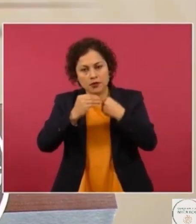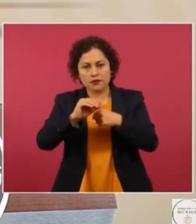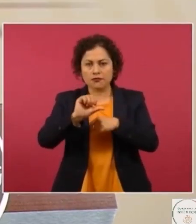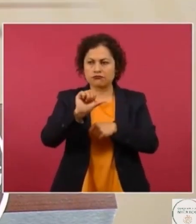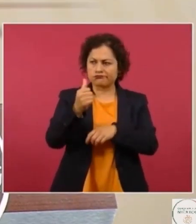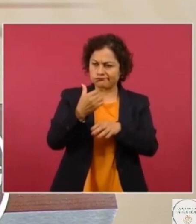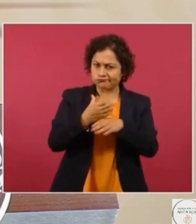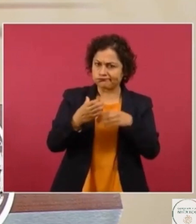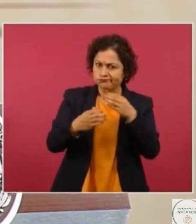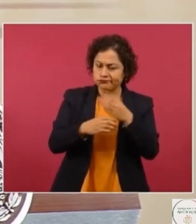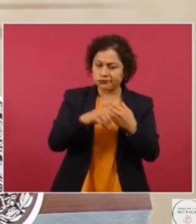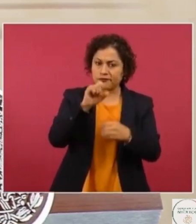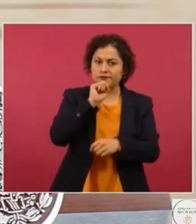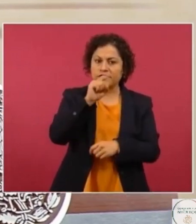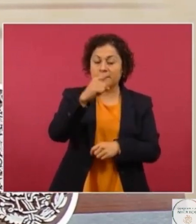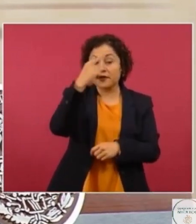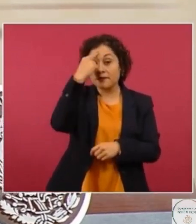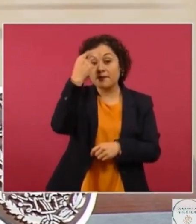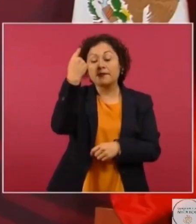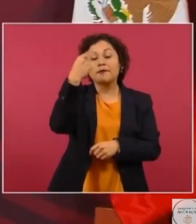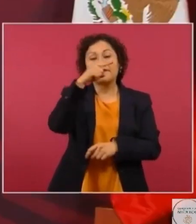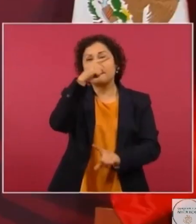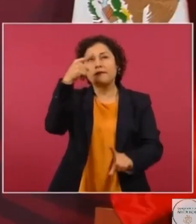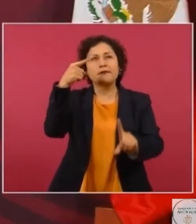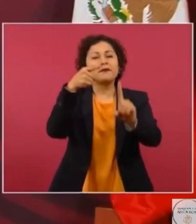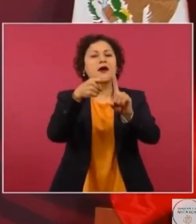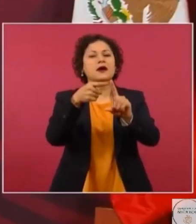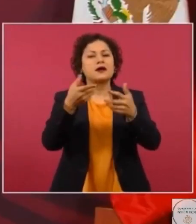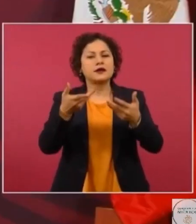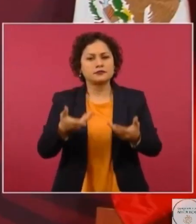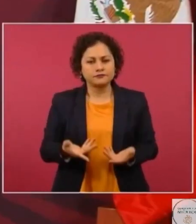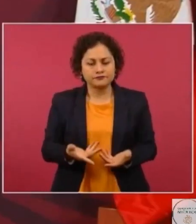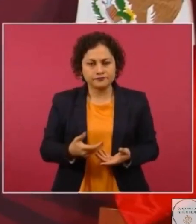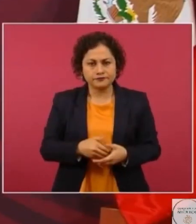con el propósito de